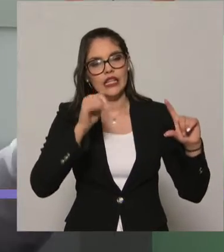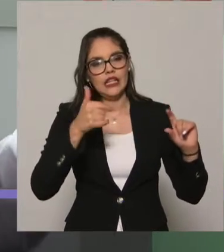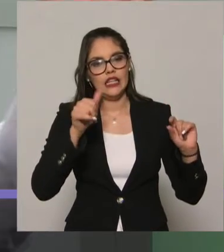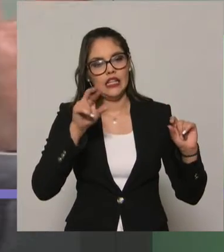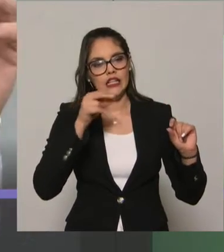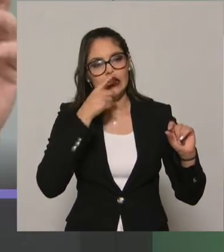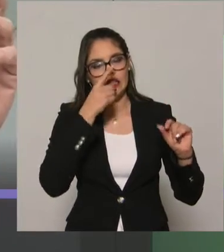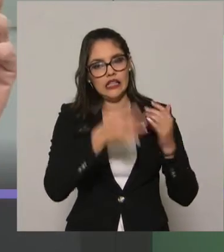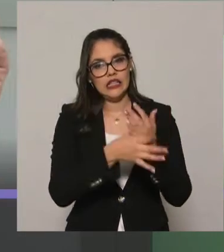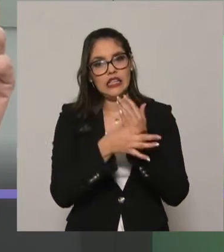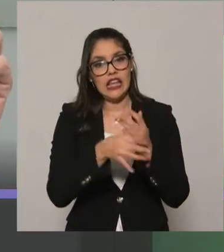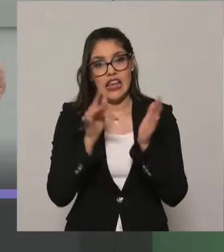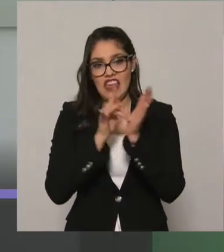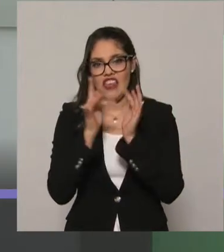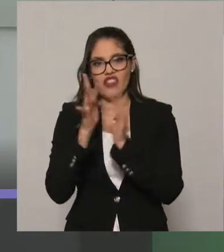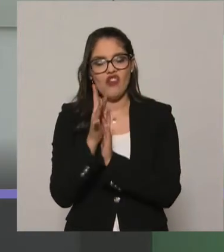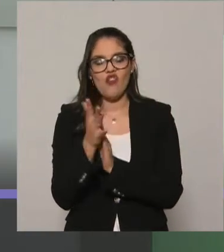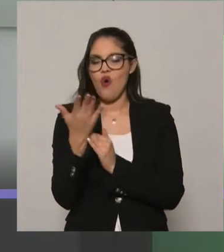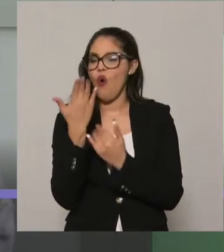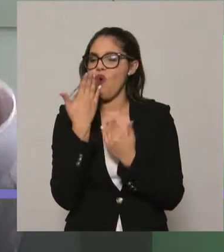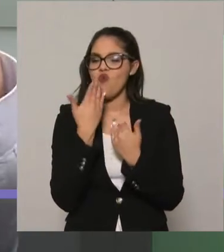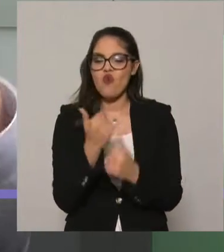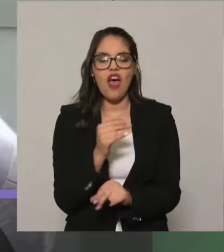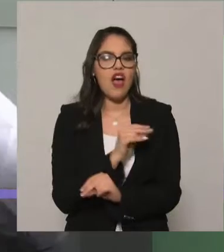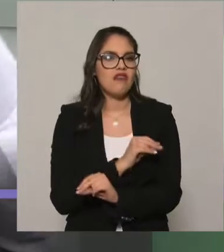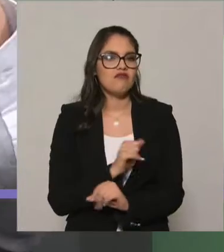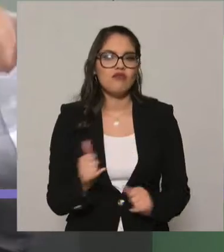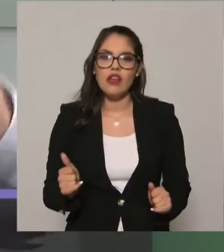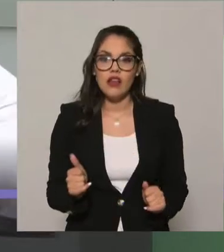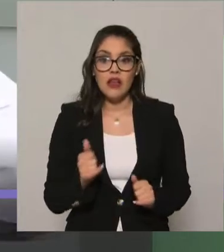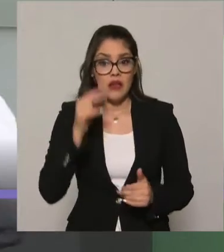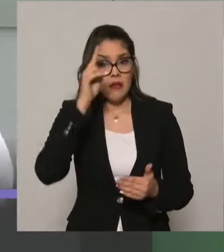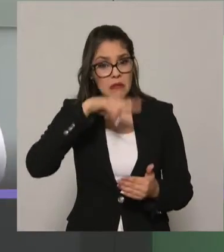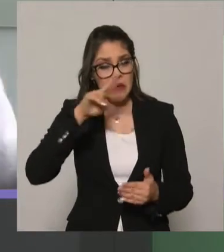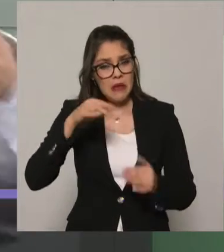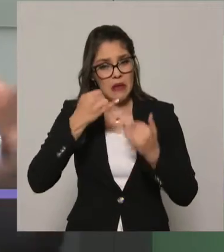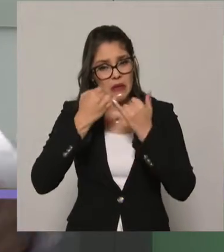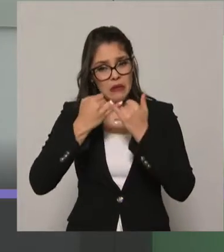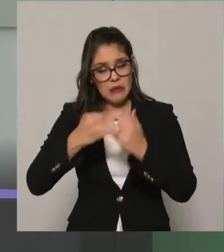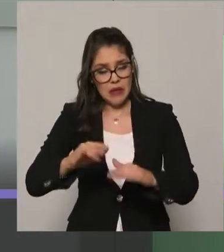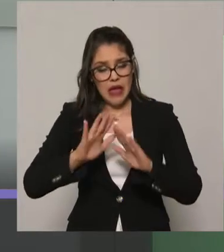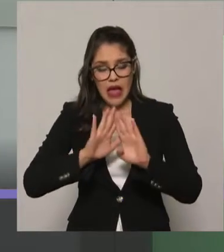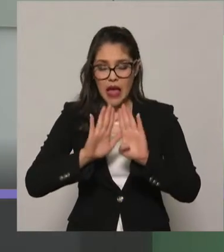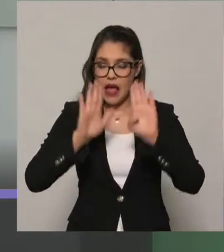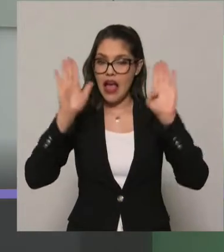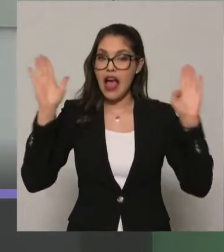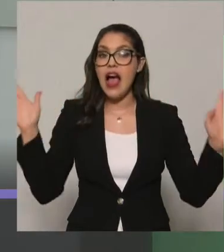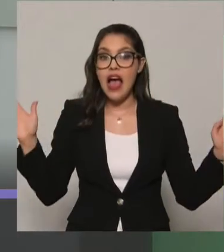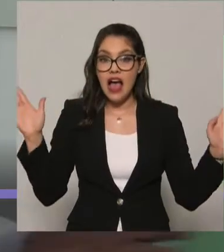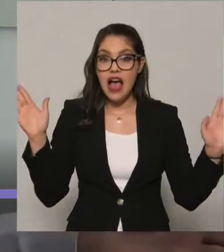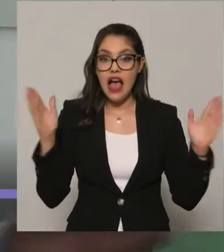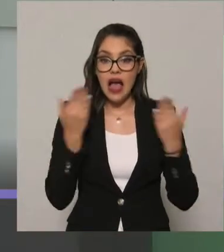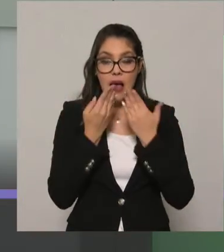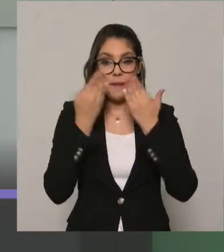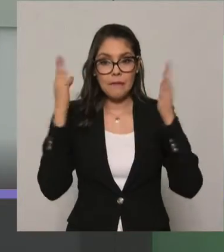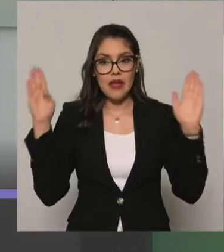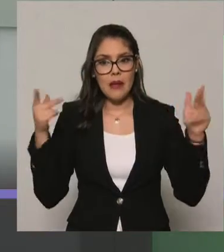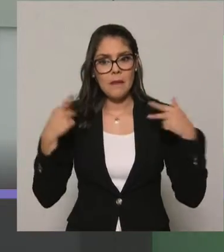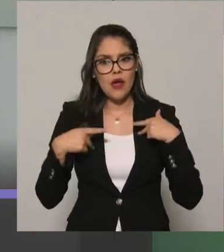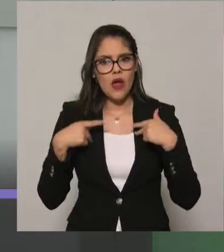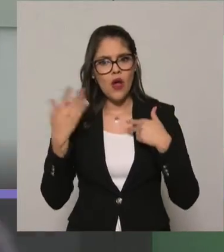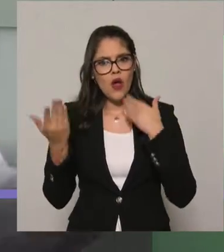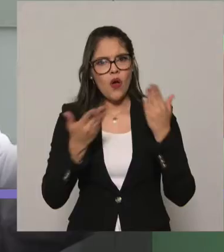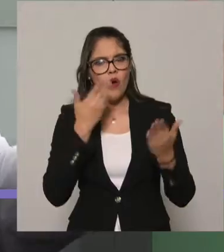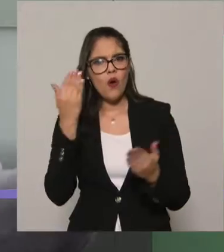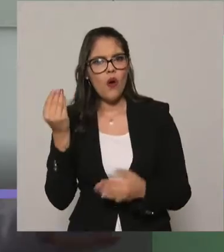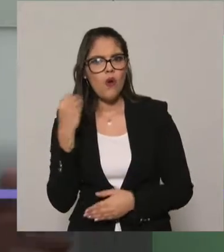que decía: Dios no existe. Y en el momento en que se pinta, se inaugura con todo el fasto, en la tarde, unos estudiantes de